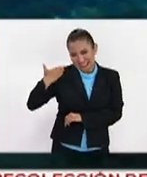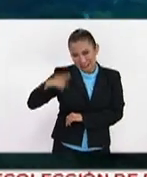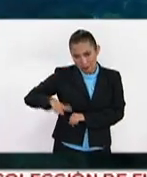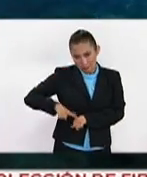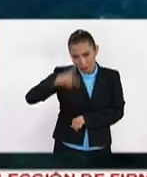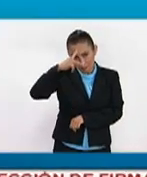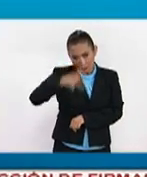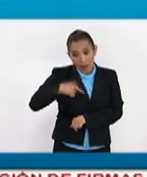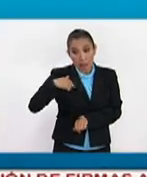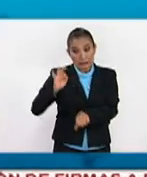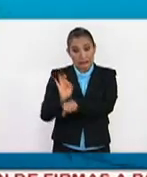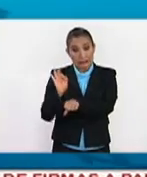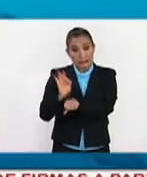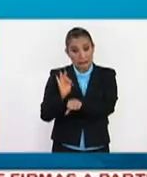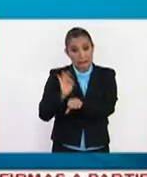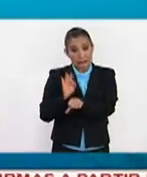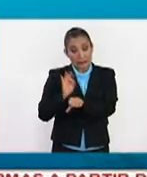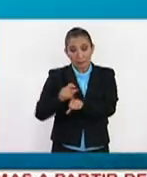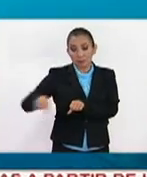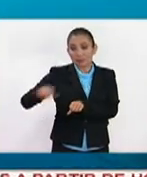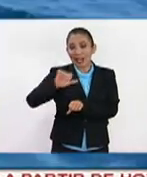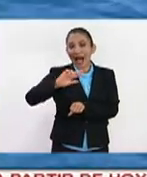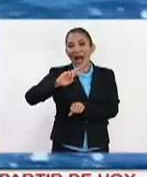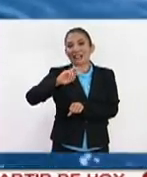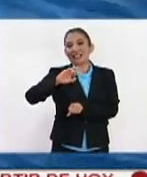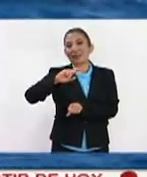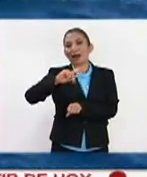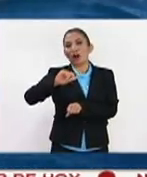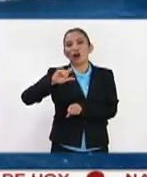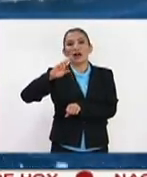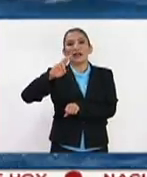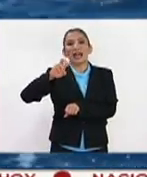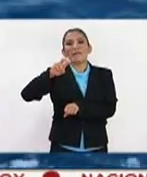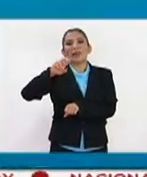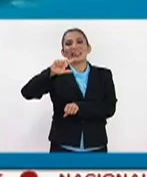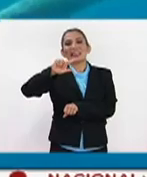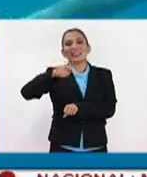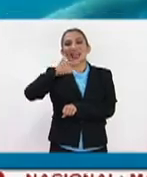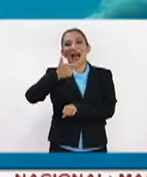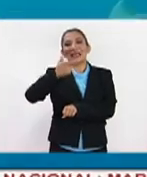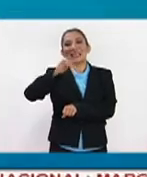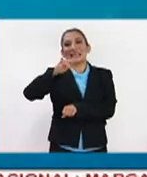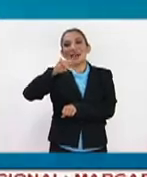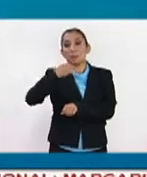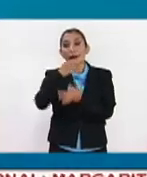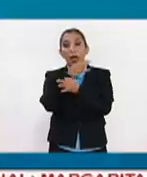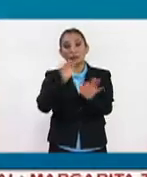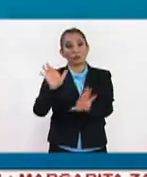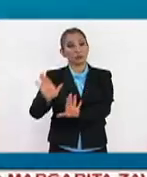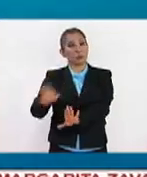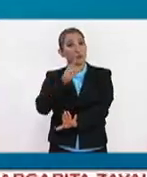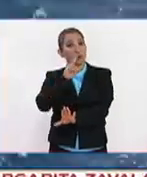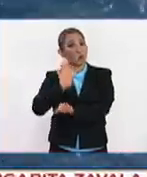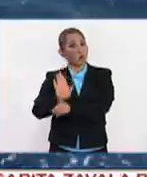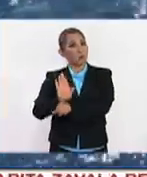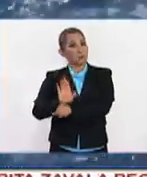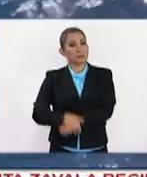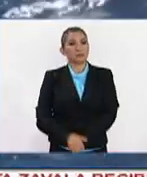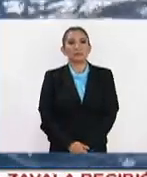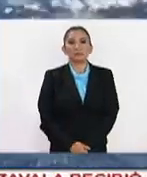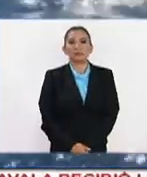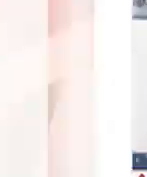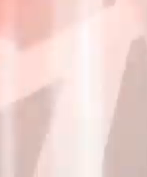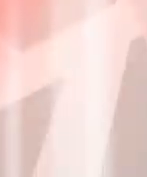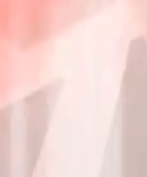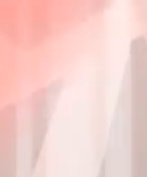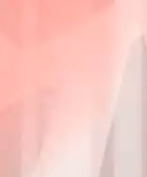el gobierno de México de proteger el archipiélago de Revillagigedo para que sea declarado Parque Nacional.